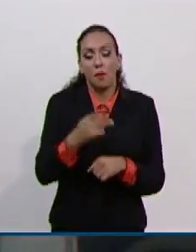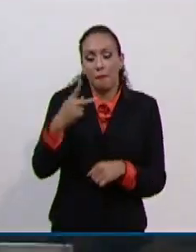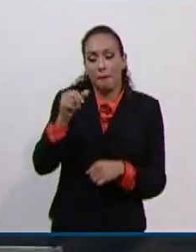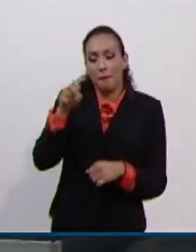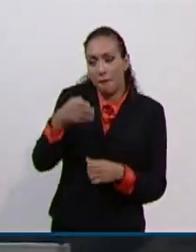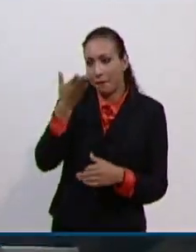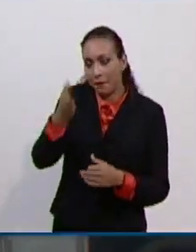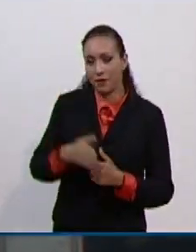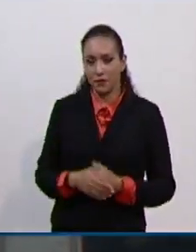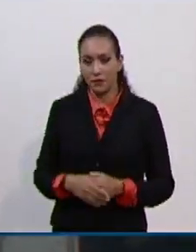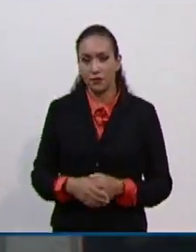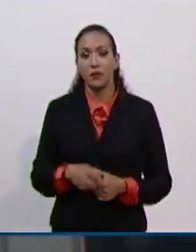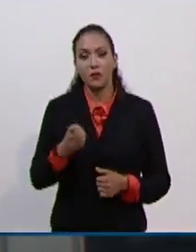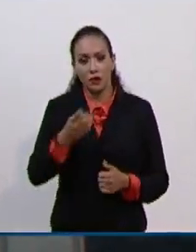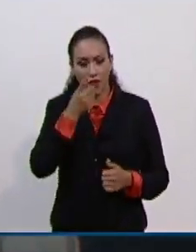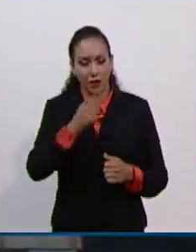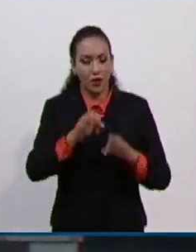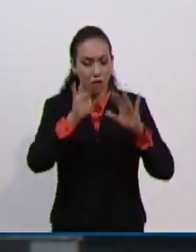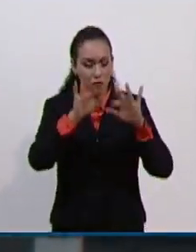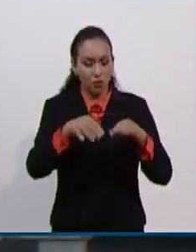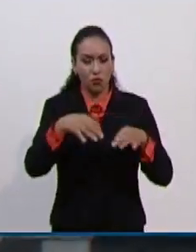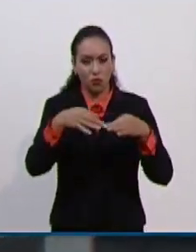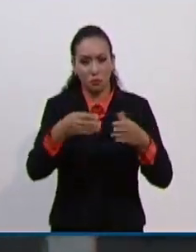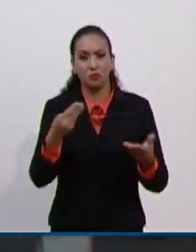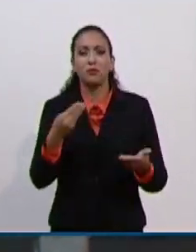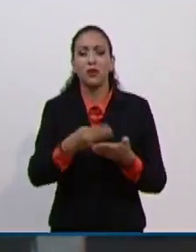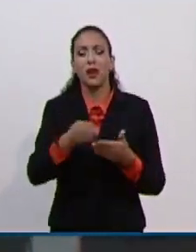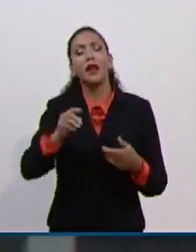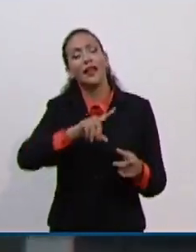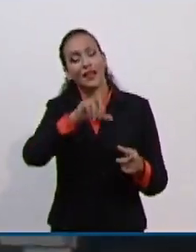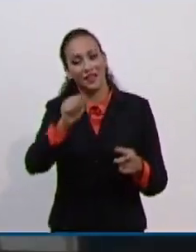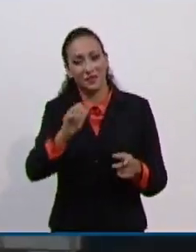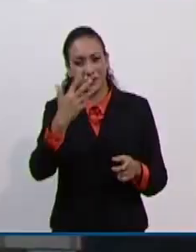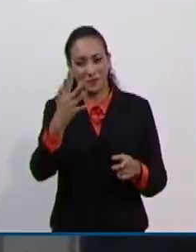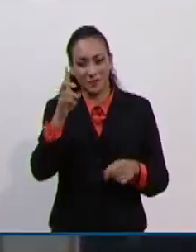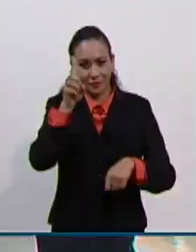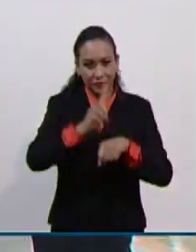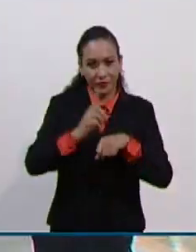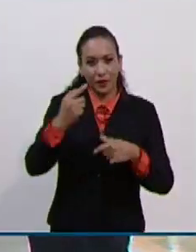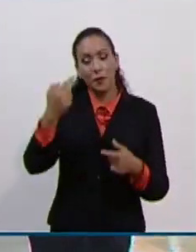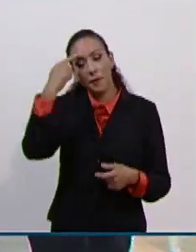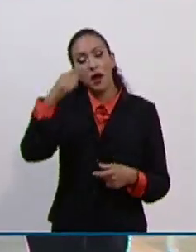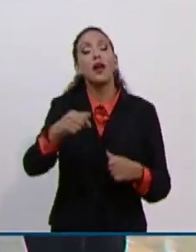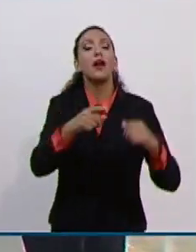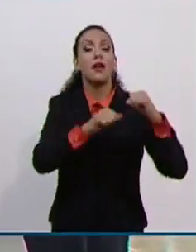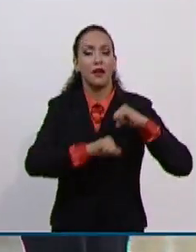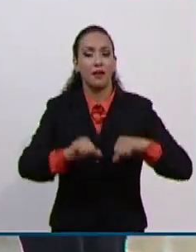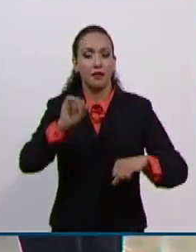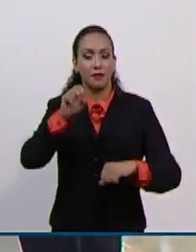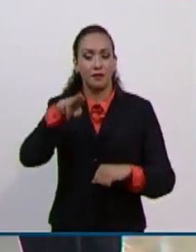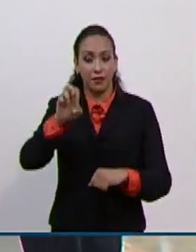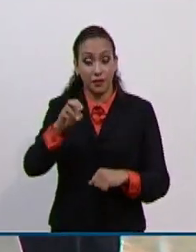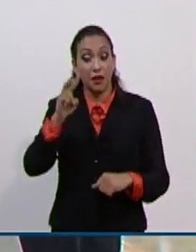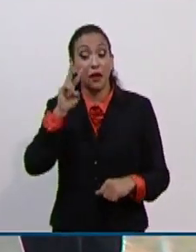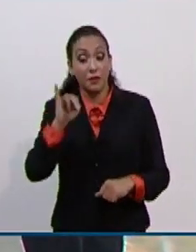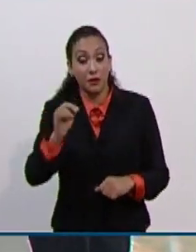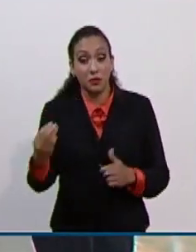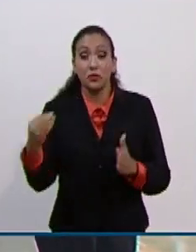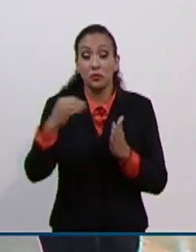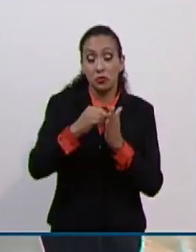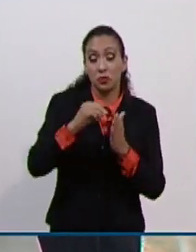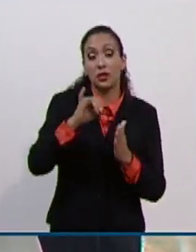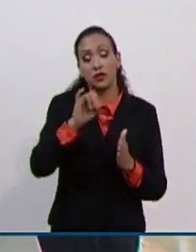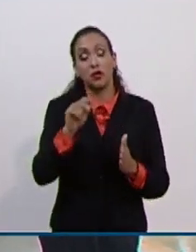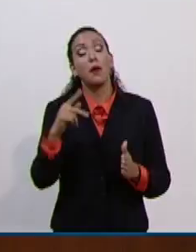este motivo, propone revocar el oficio y fijar un plazo de 5 días al Consejo General del INE para que se pronuncie en torno a la solicitud